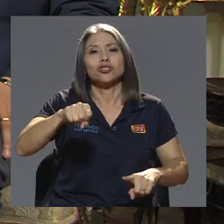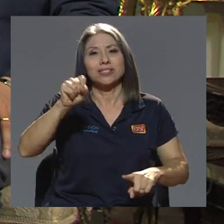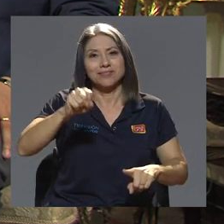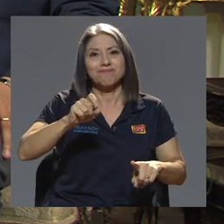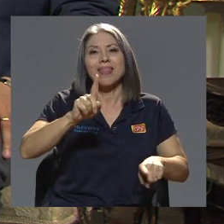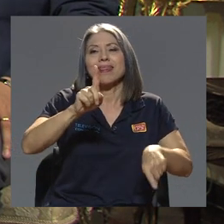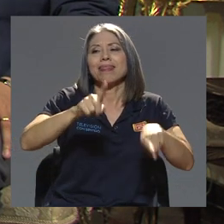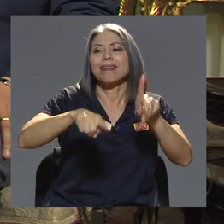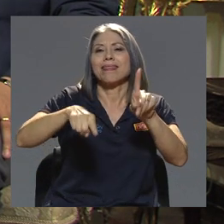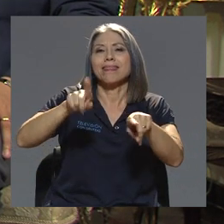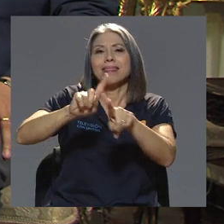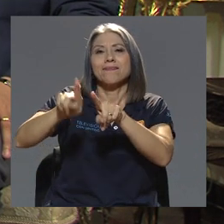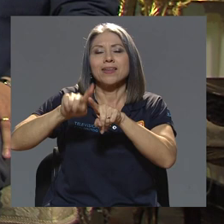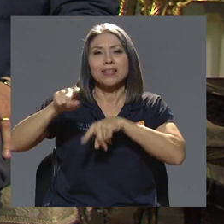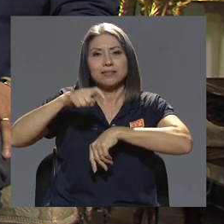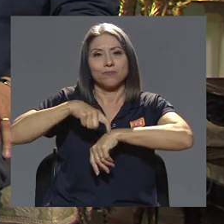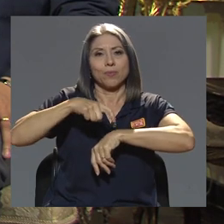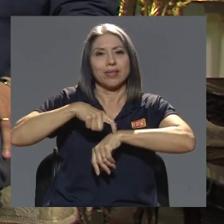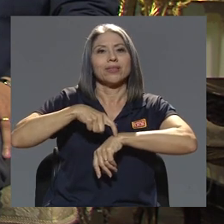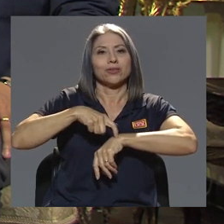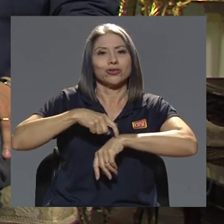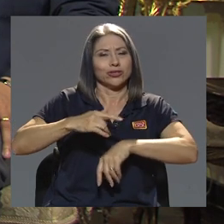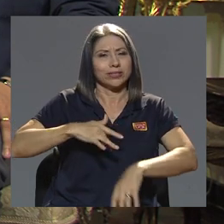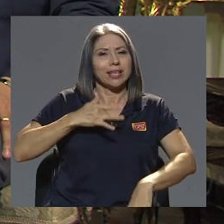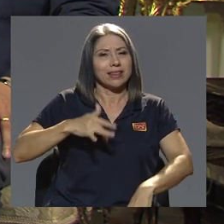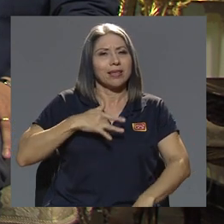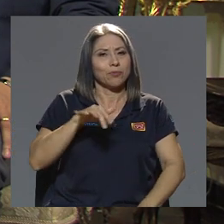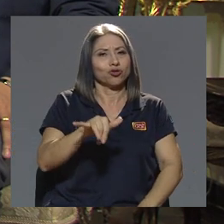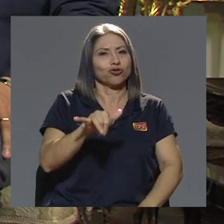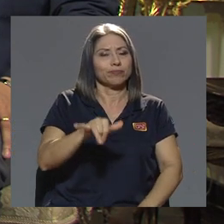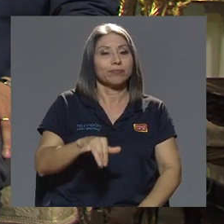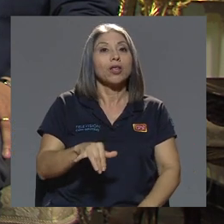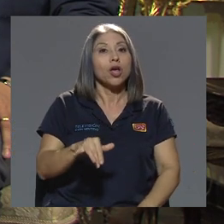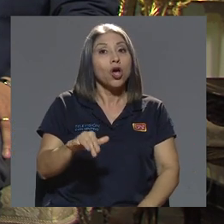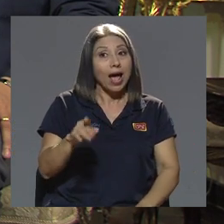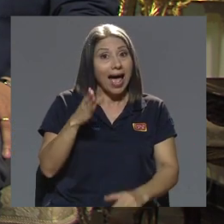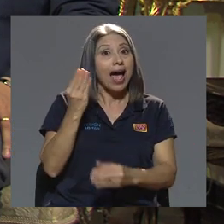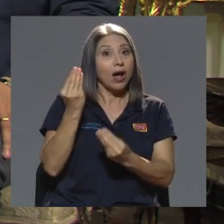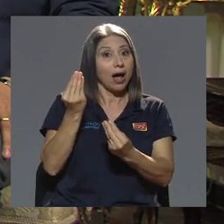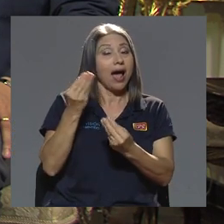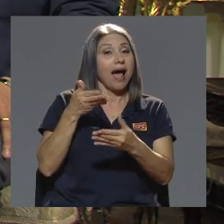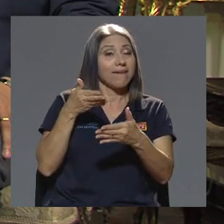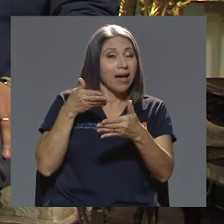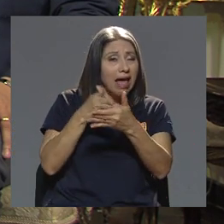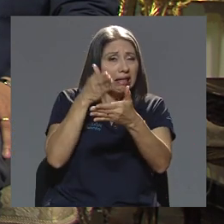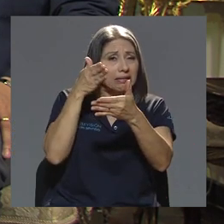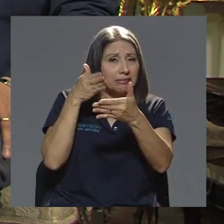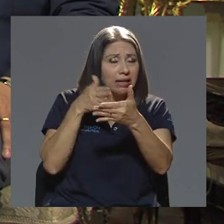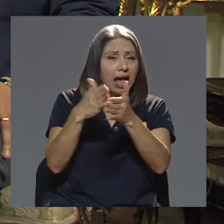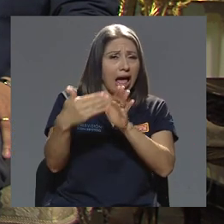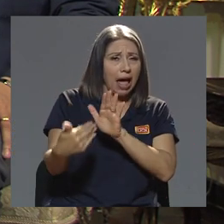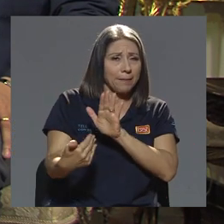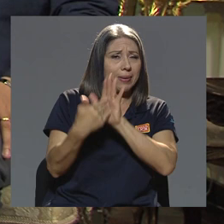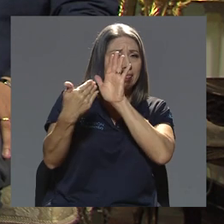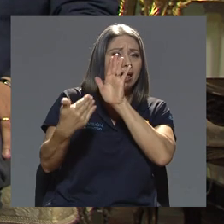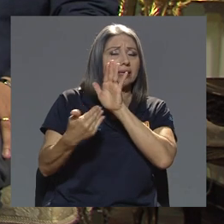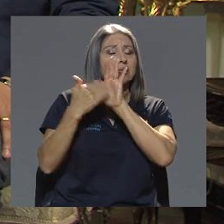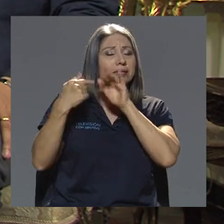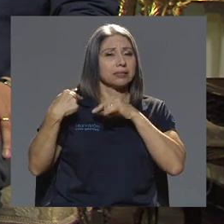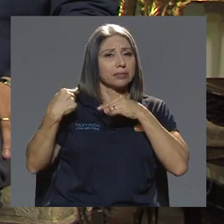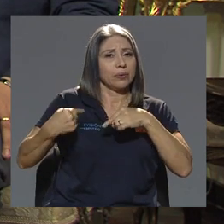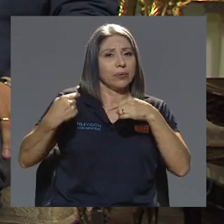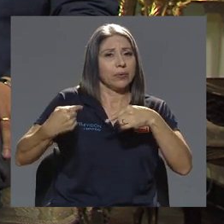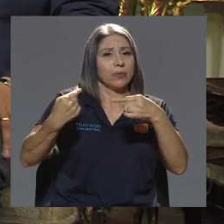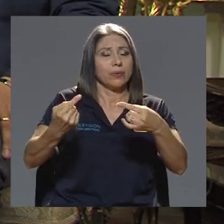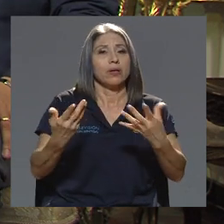momentos sentimos, y sobre todo hubo amenazas, había amenazas constantemente, cosas que